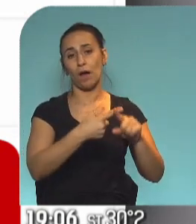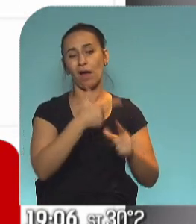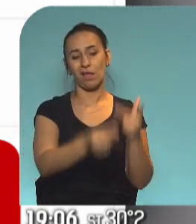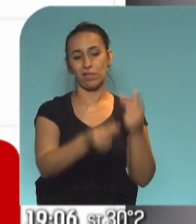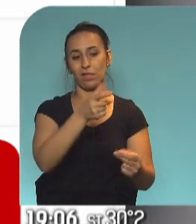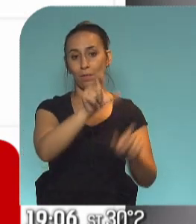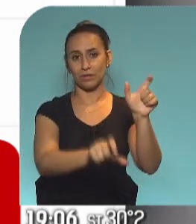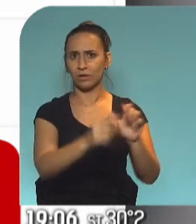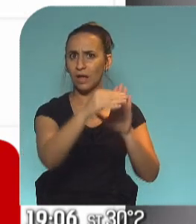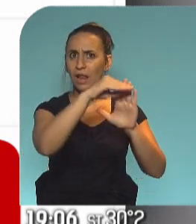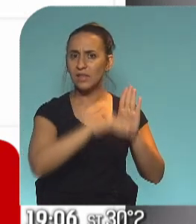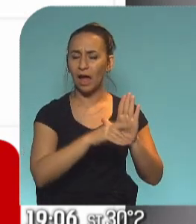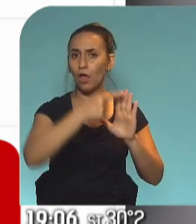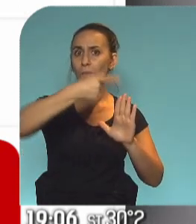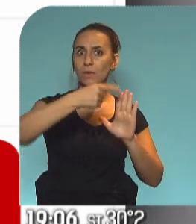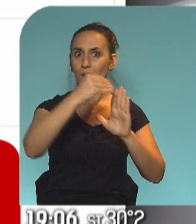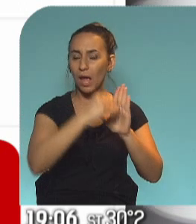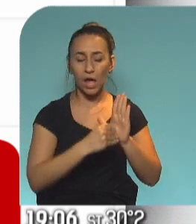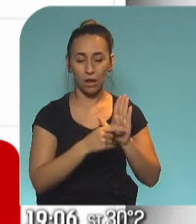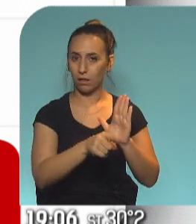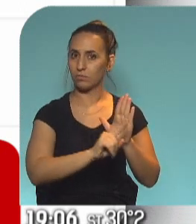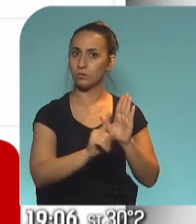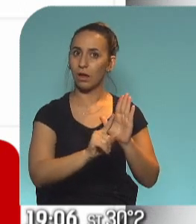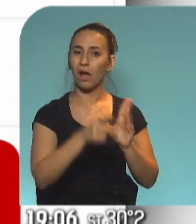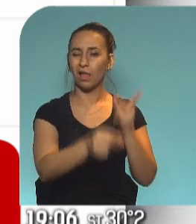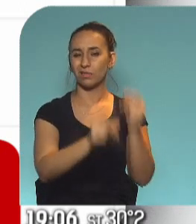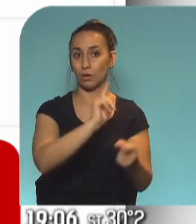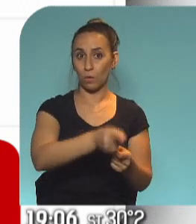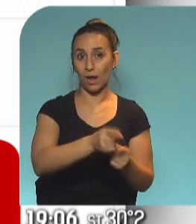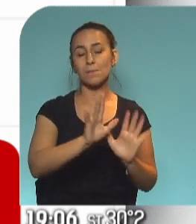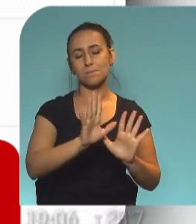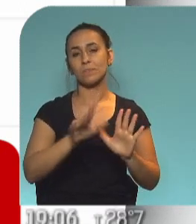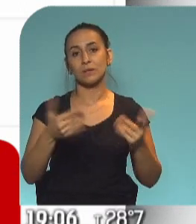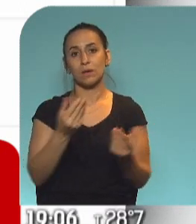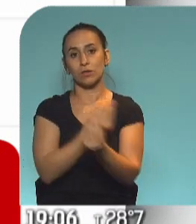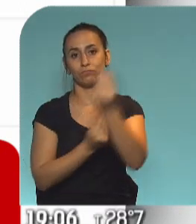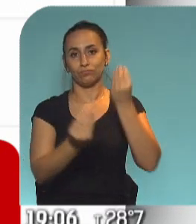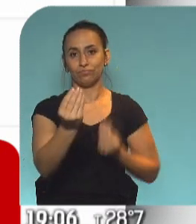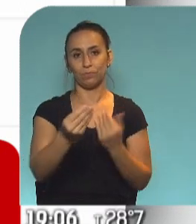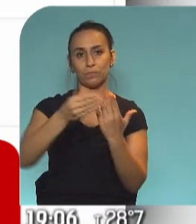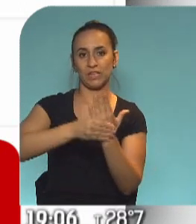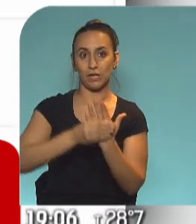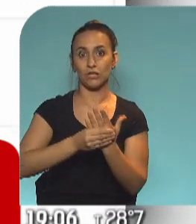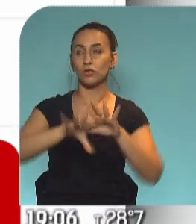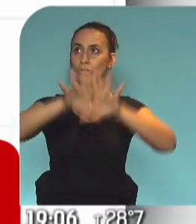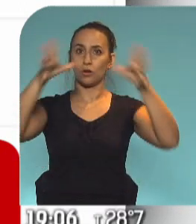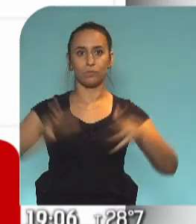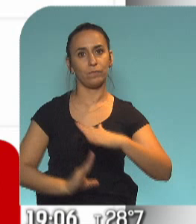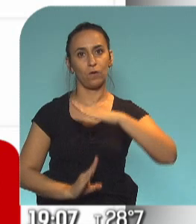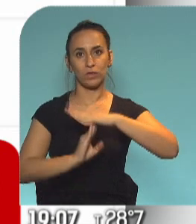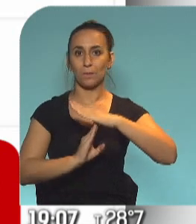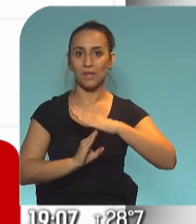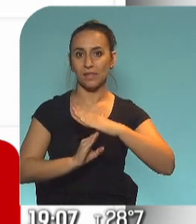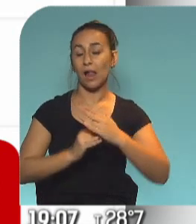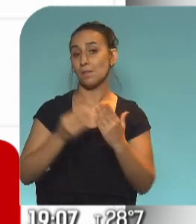de prioridades en el Ministerio de Salud, y luego del recambio de las autoridades en esa cartera estratégica, cartera clave en